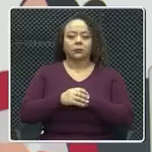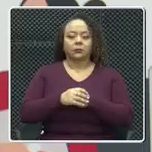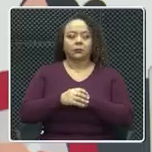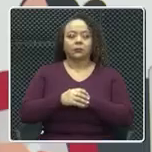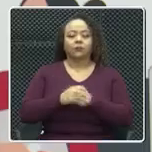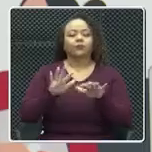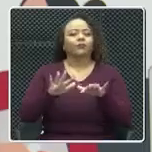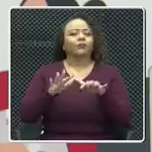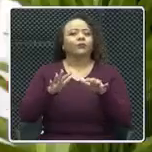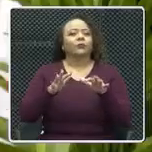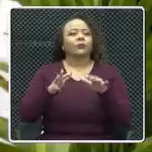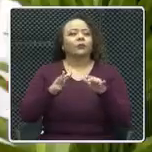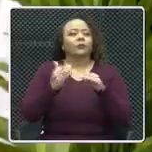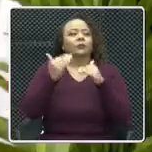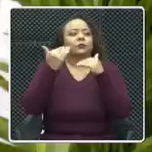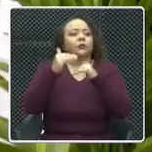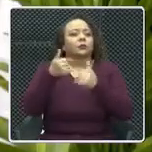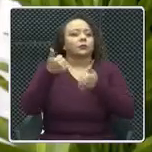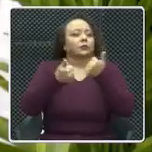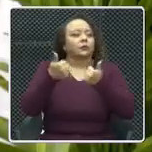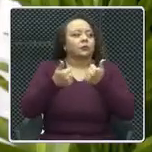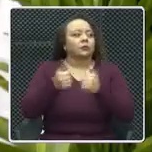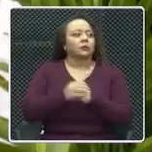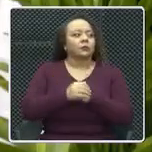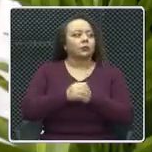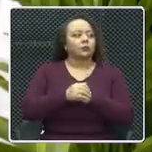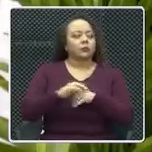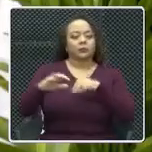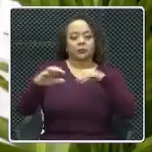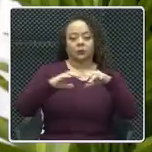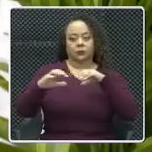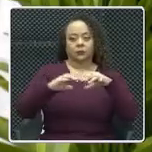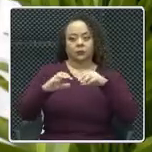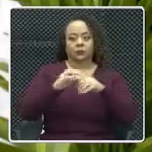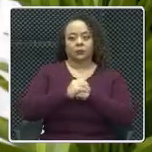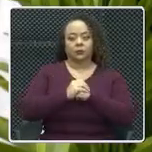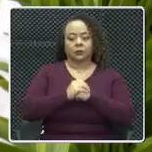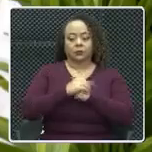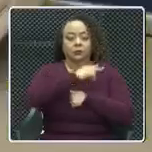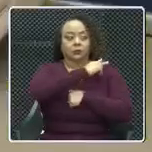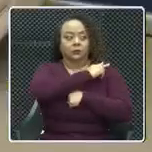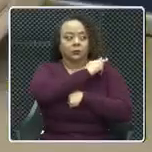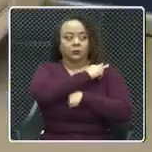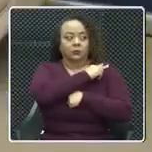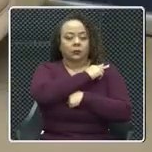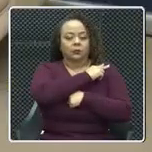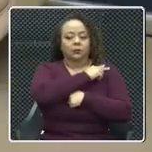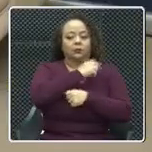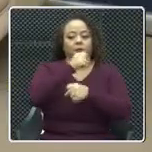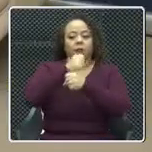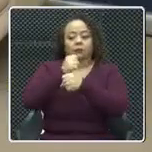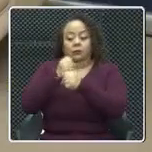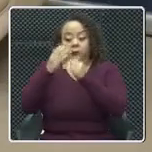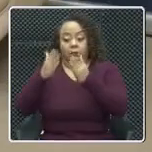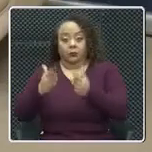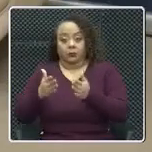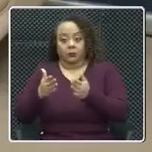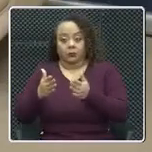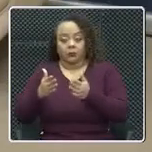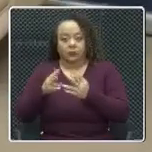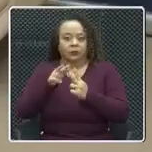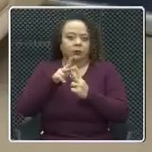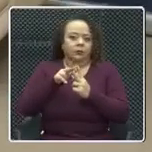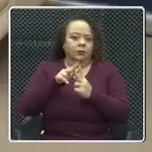le corresponde, ¿verdad? La dinámica al patrono, al colaborador,